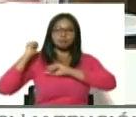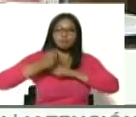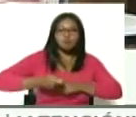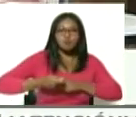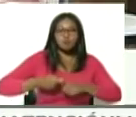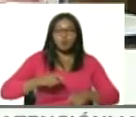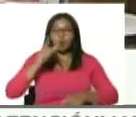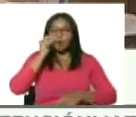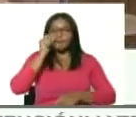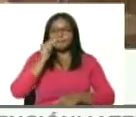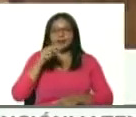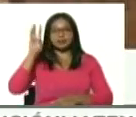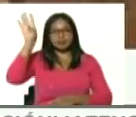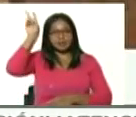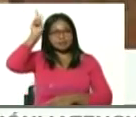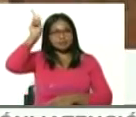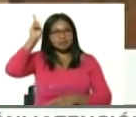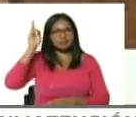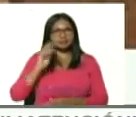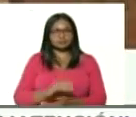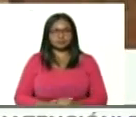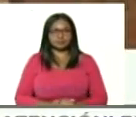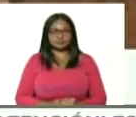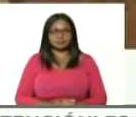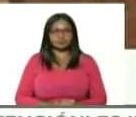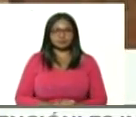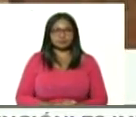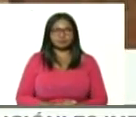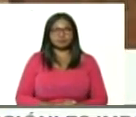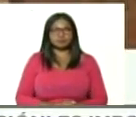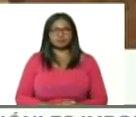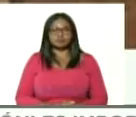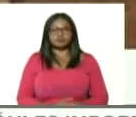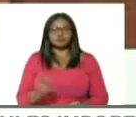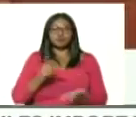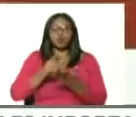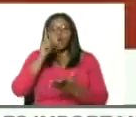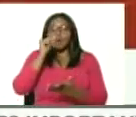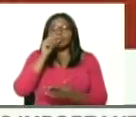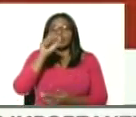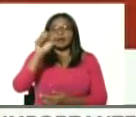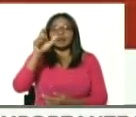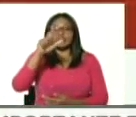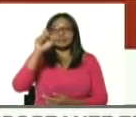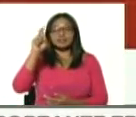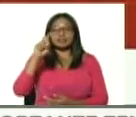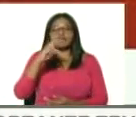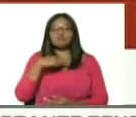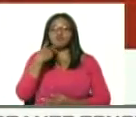cacique Carapaica. Aquí mismo en Caño Amarillo, ahí está Alexander Sánchez, vocero comunal,